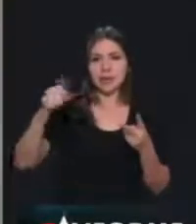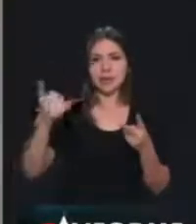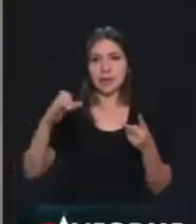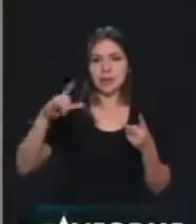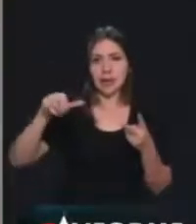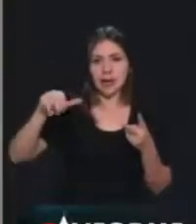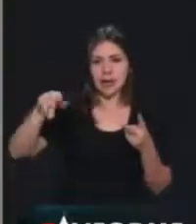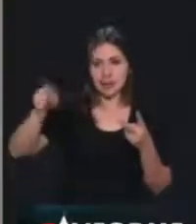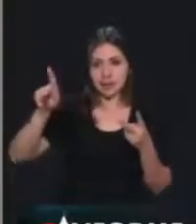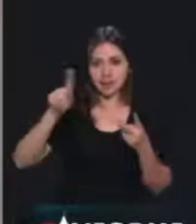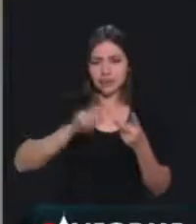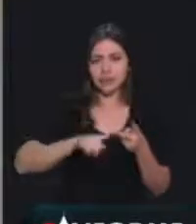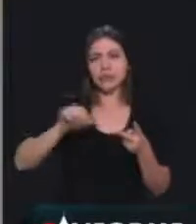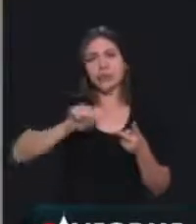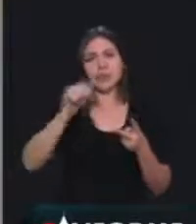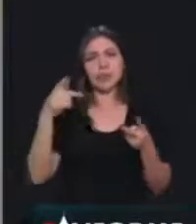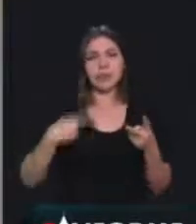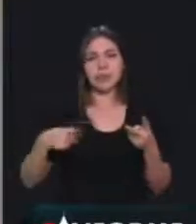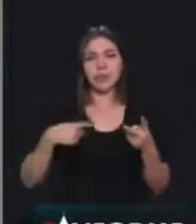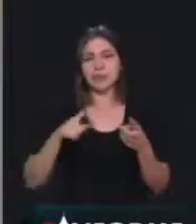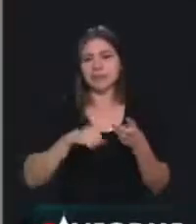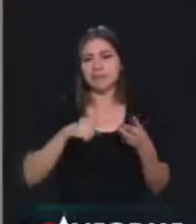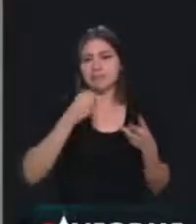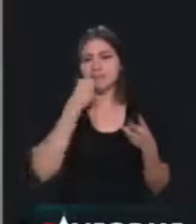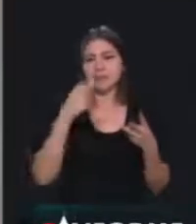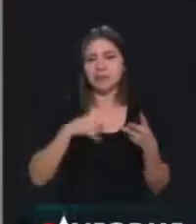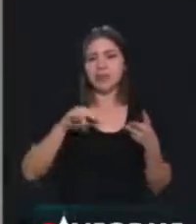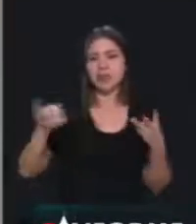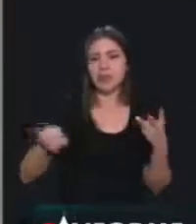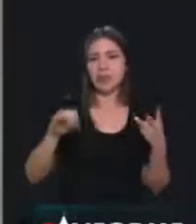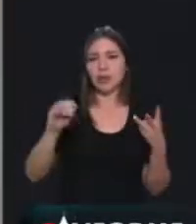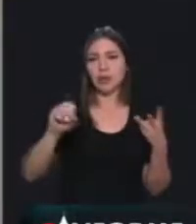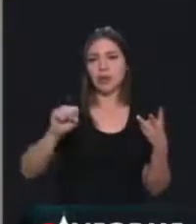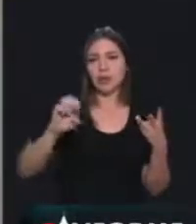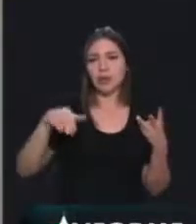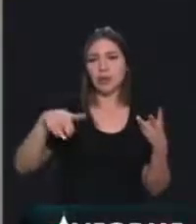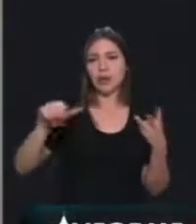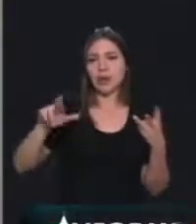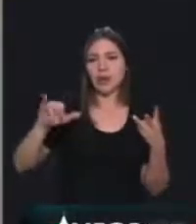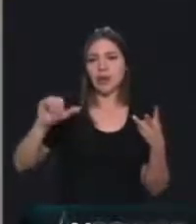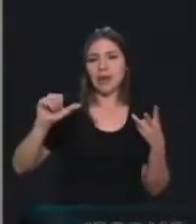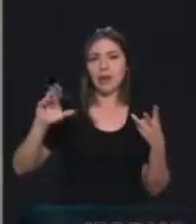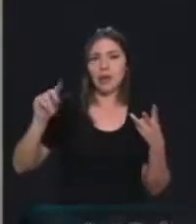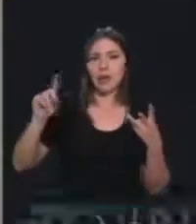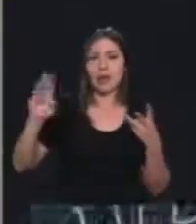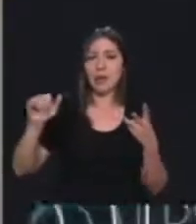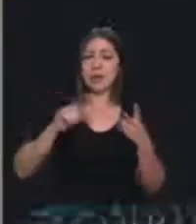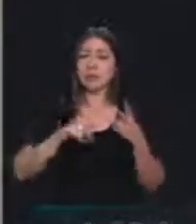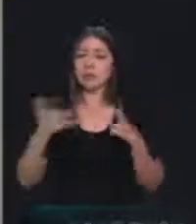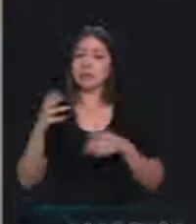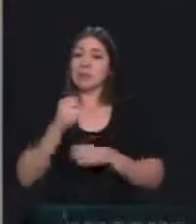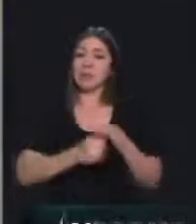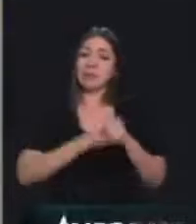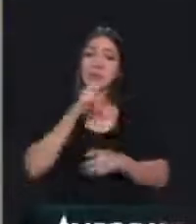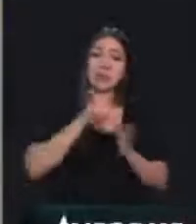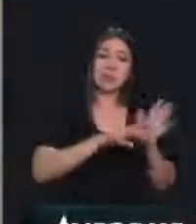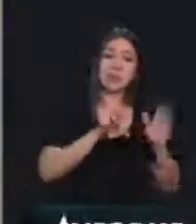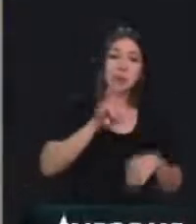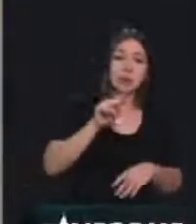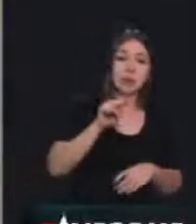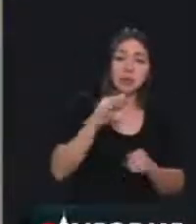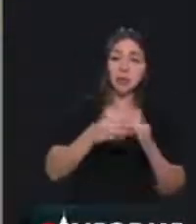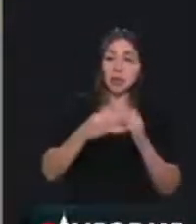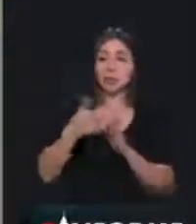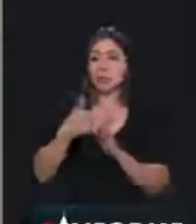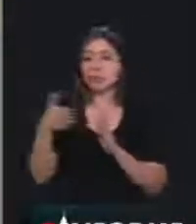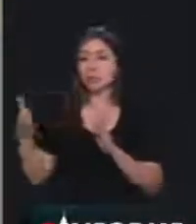un personaje que es una maravilla, que es José María Córdoba Montoya, de los años 90, allá 80, a fines de los 80,